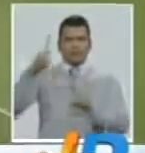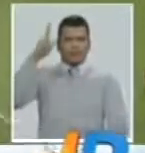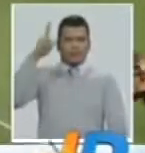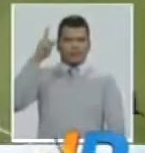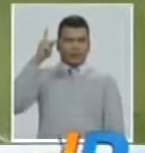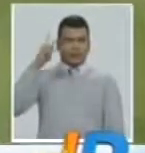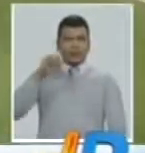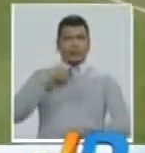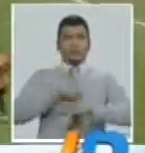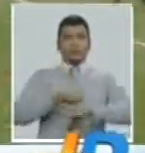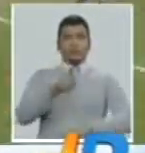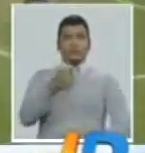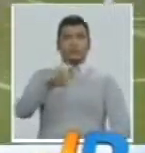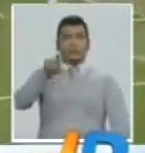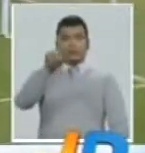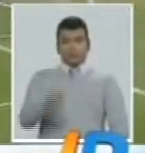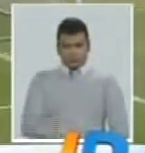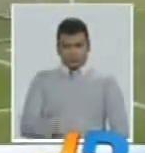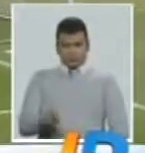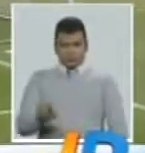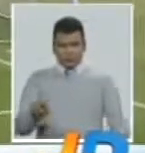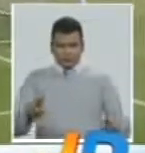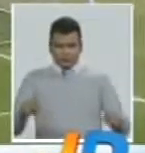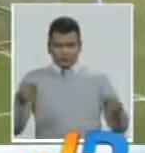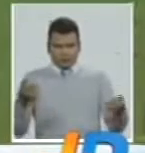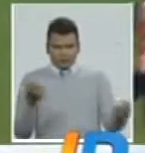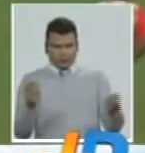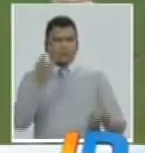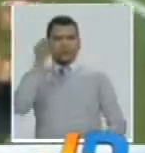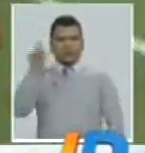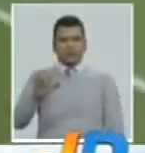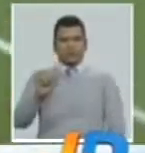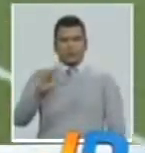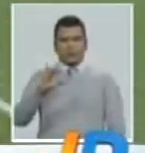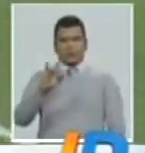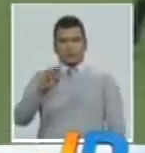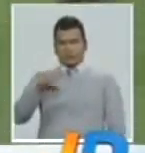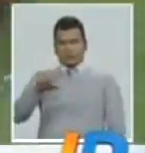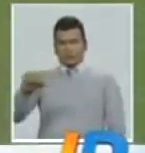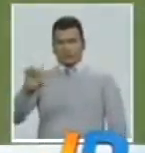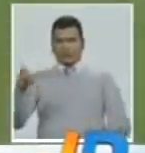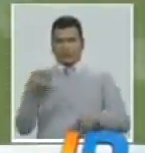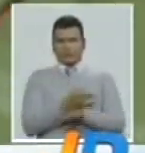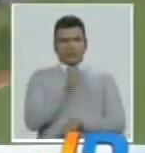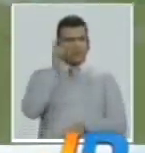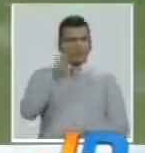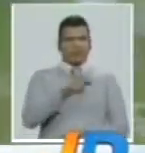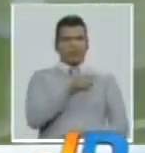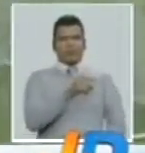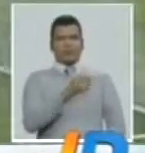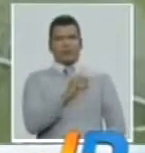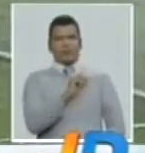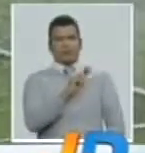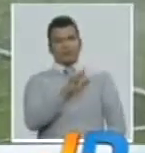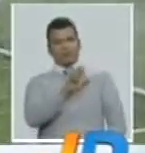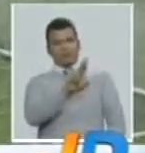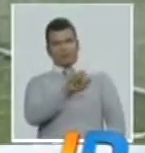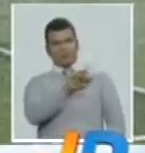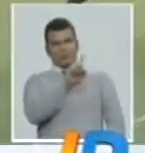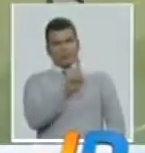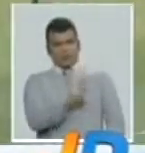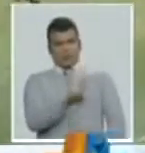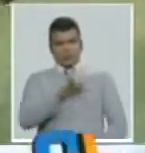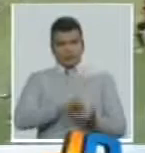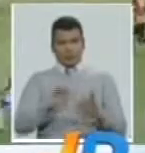Al minuto 16, en una jugada por derecha, Héctor Acuña remata con potencia venciendo a Cabral. De esta manera abre el marcador a favor de los